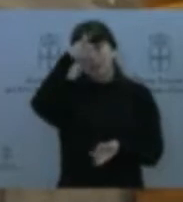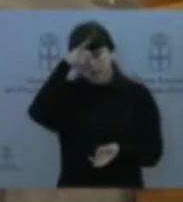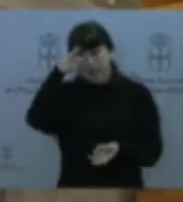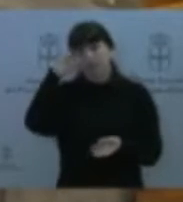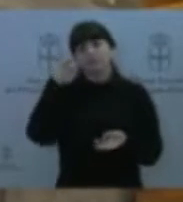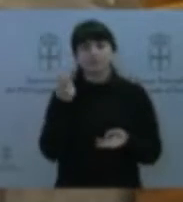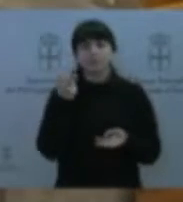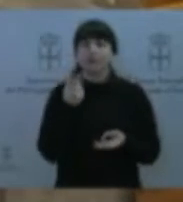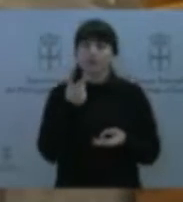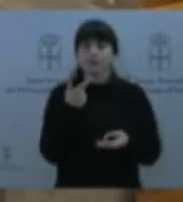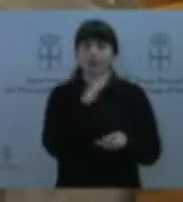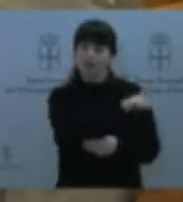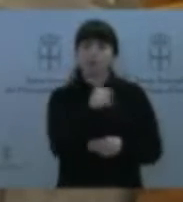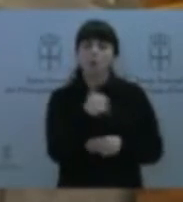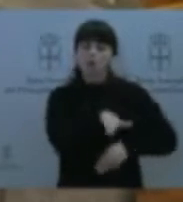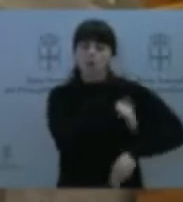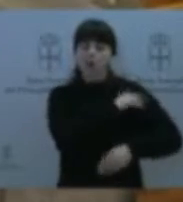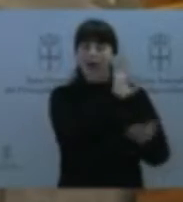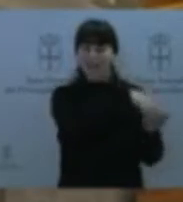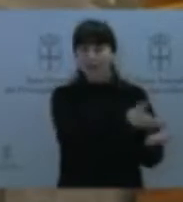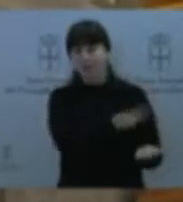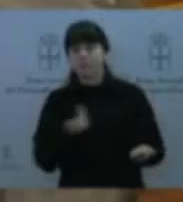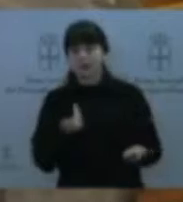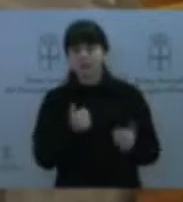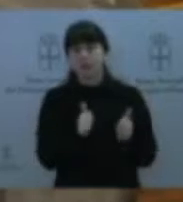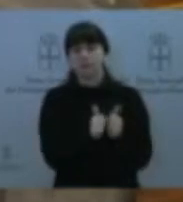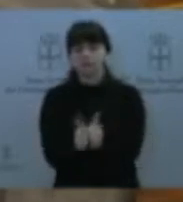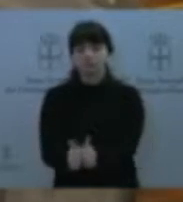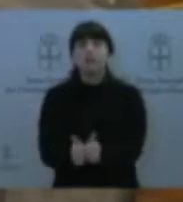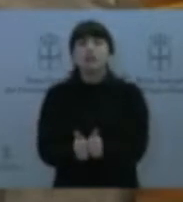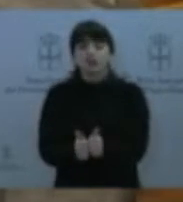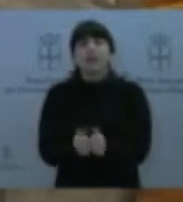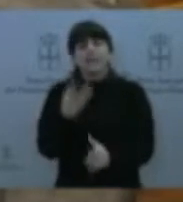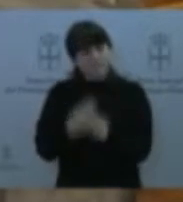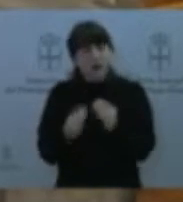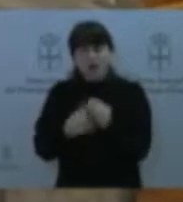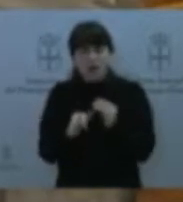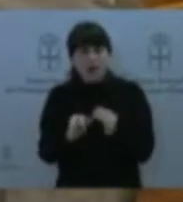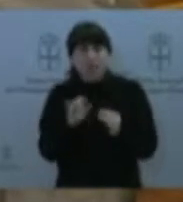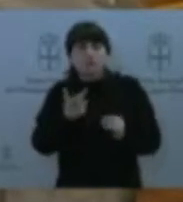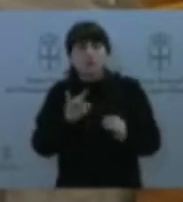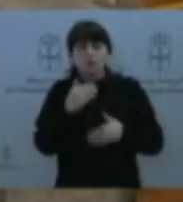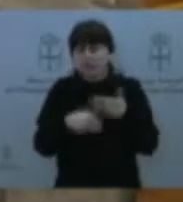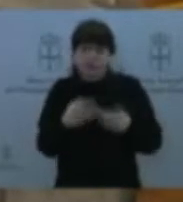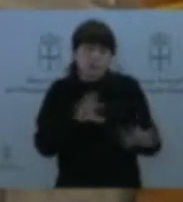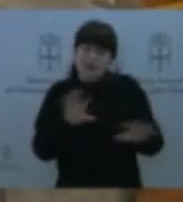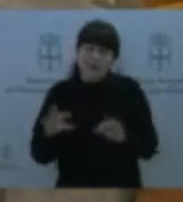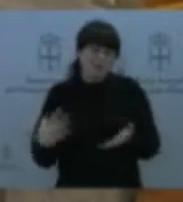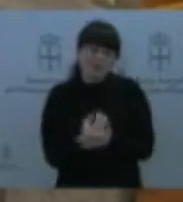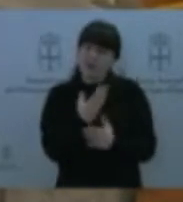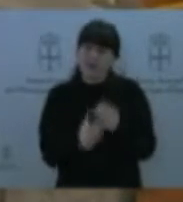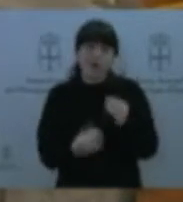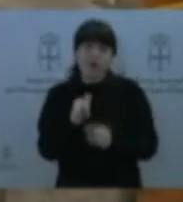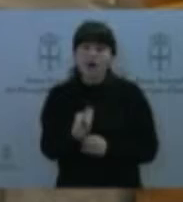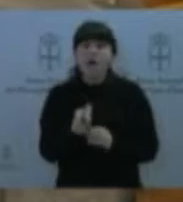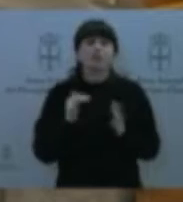Se produjeron algunas incidencias, es cierto, como en todo proceso selectivo, por otra parte, ¿no? Y, por tanto, fueron las habituales